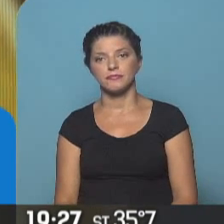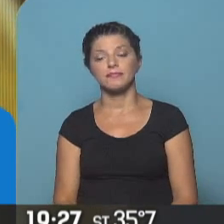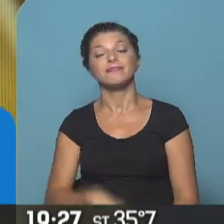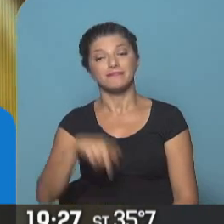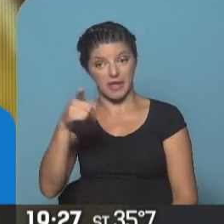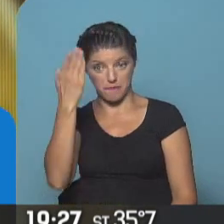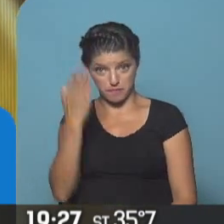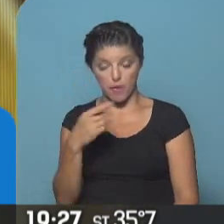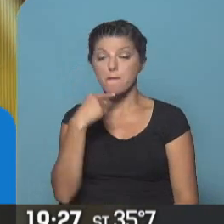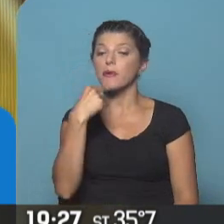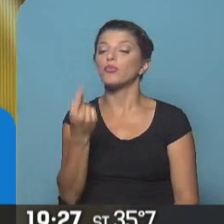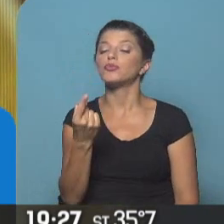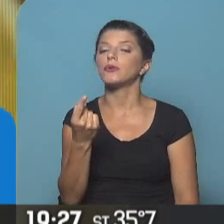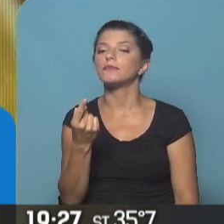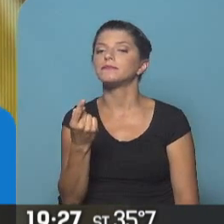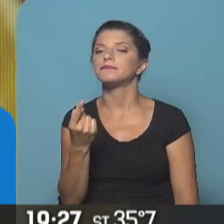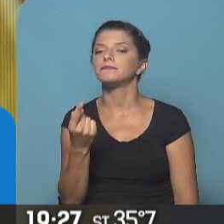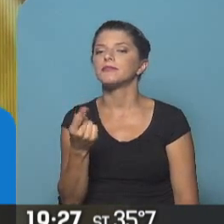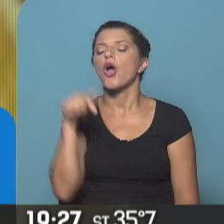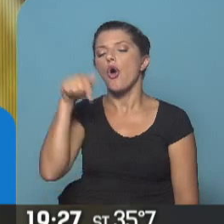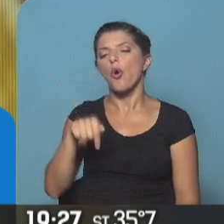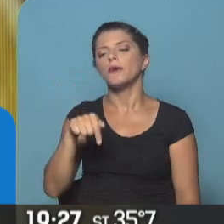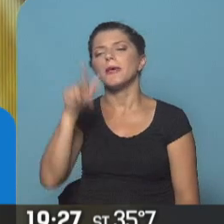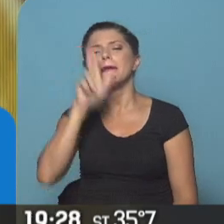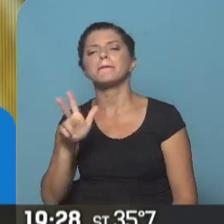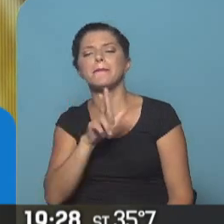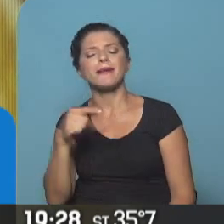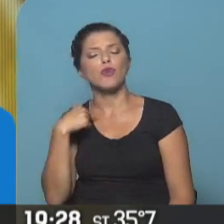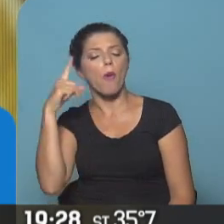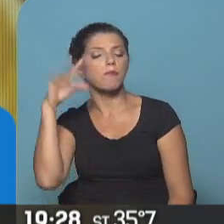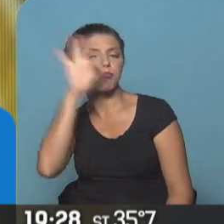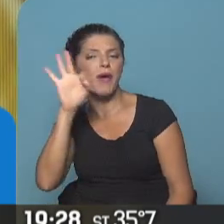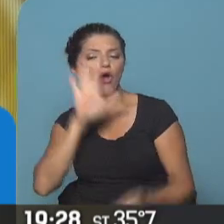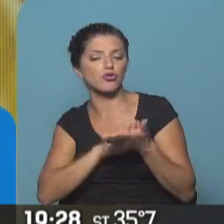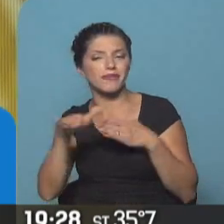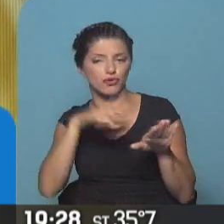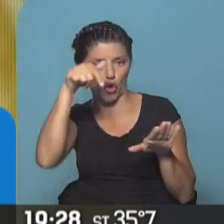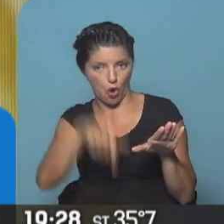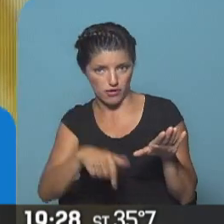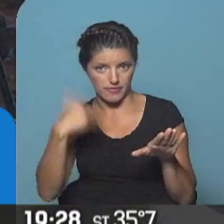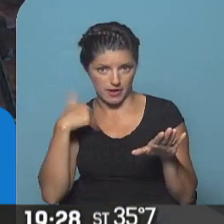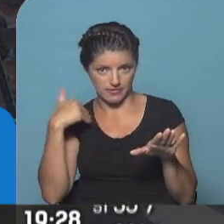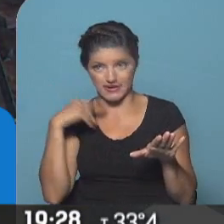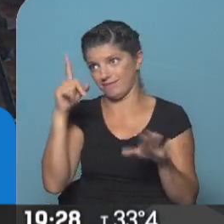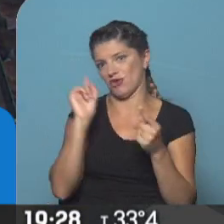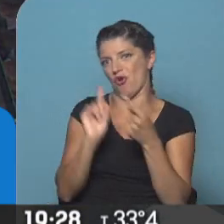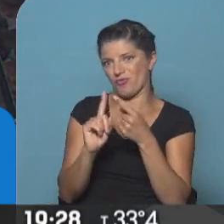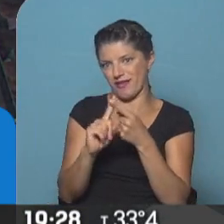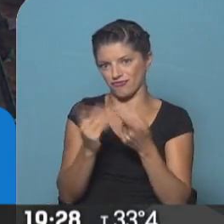Valdés, ¿cómo ve Francisco la realidad actual de nuestro país, él que es una persona tan cercana al sumo pontífice?